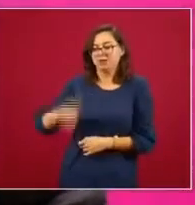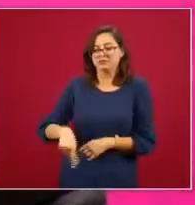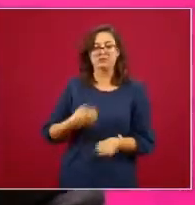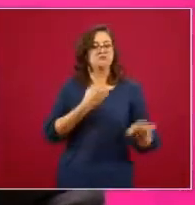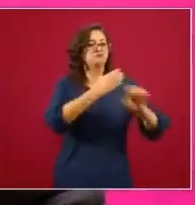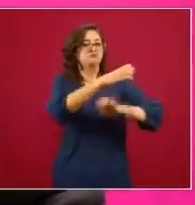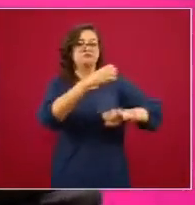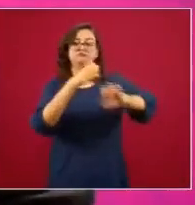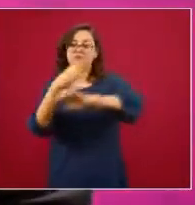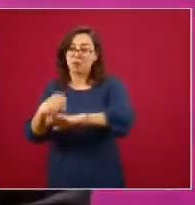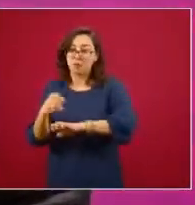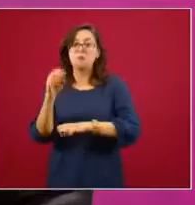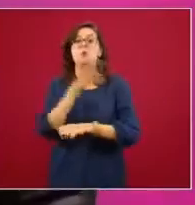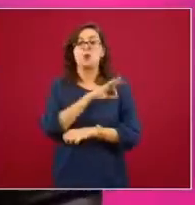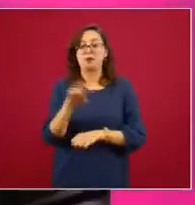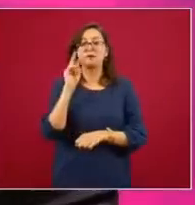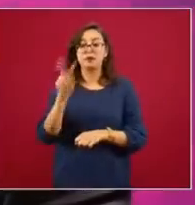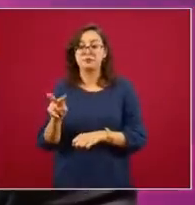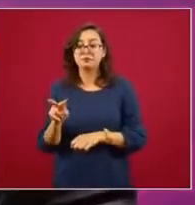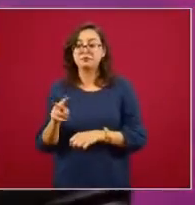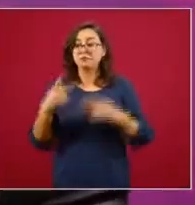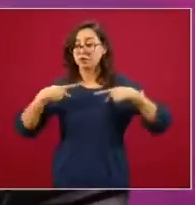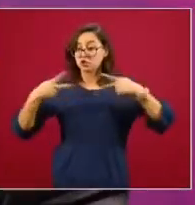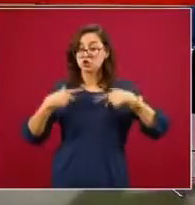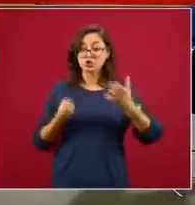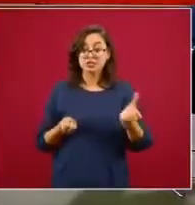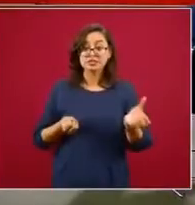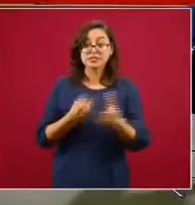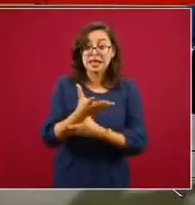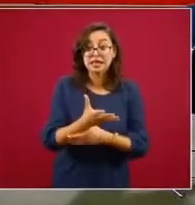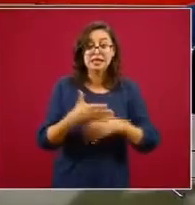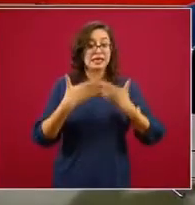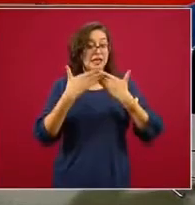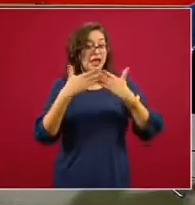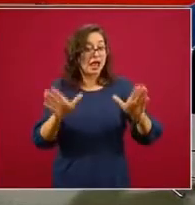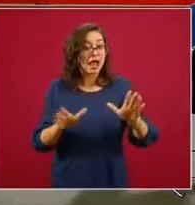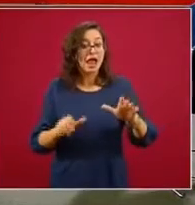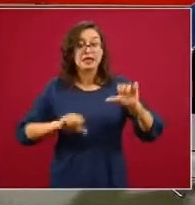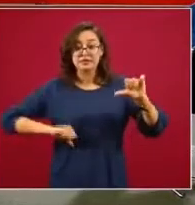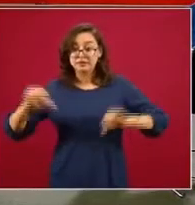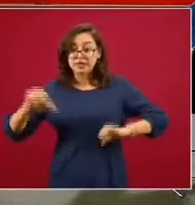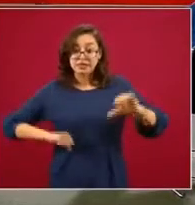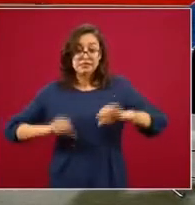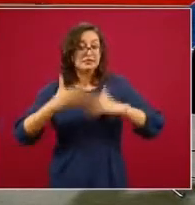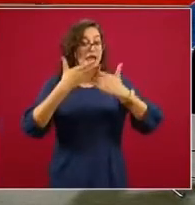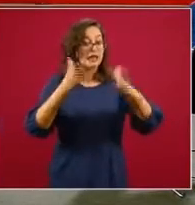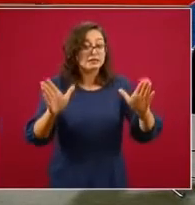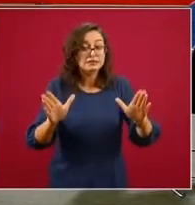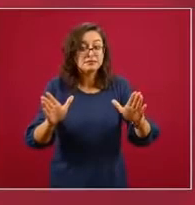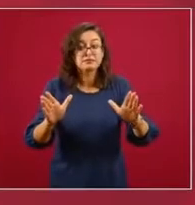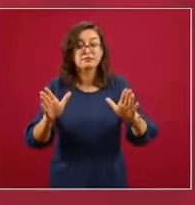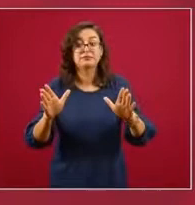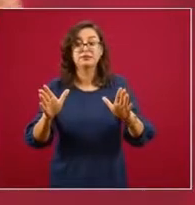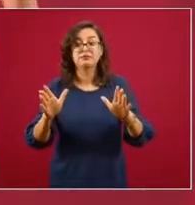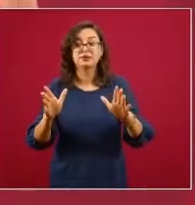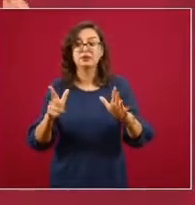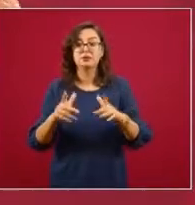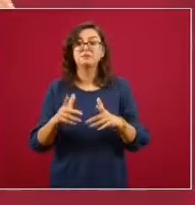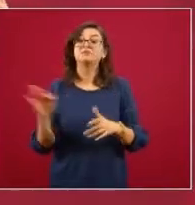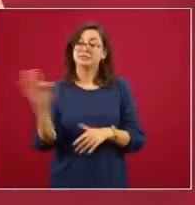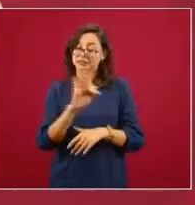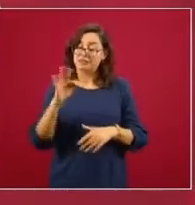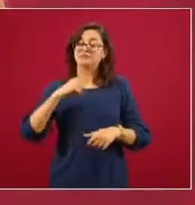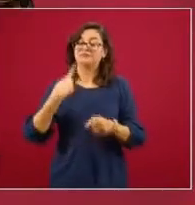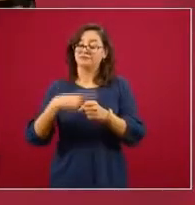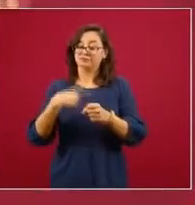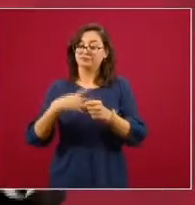estar viendo este patrón en donde se desconfina, se abren las actividades, se puede presentar un